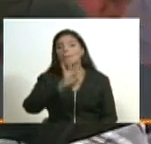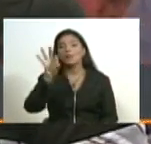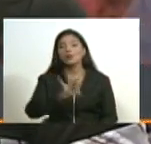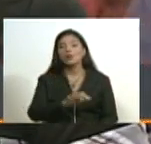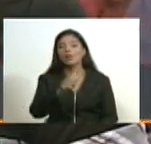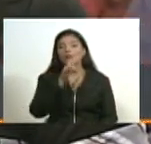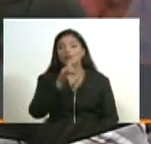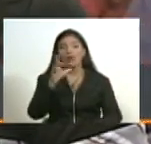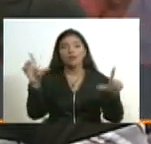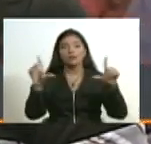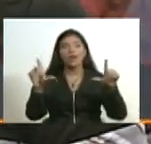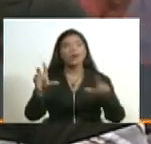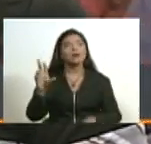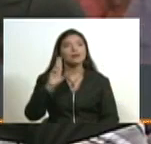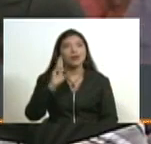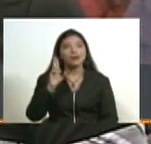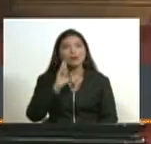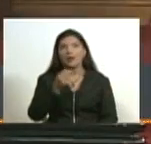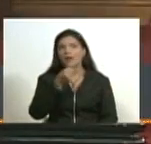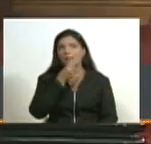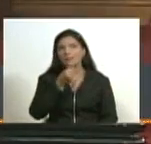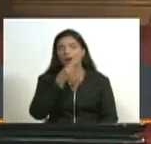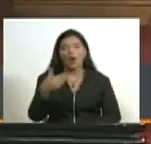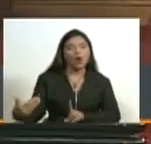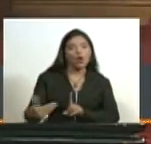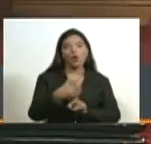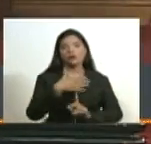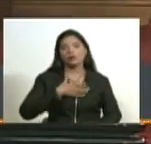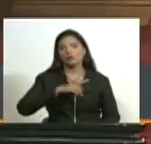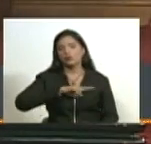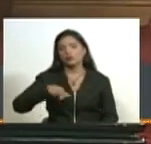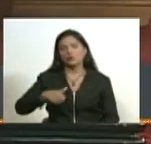televisiva, radial y de prensa contra nosotros es brutal.